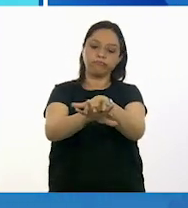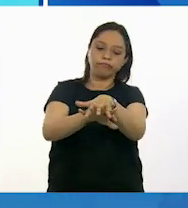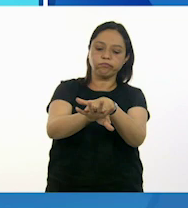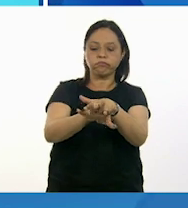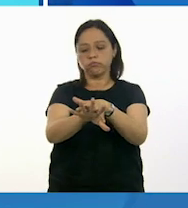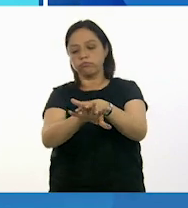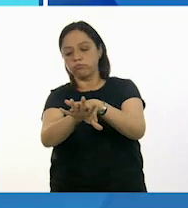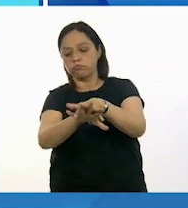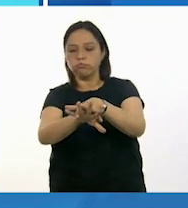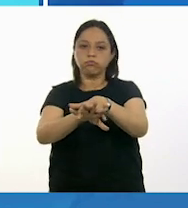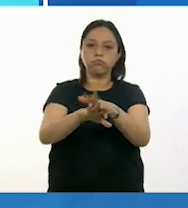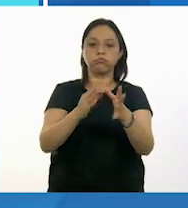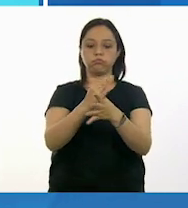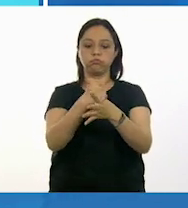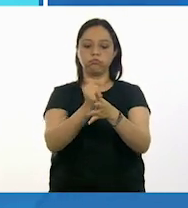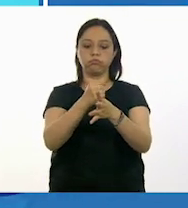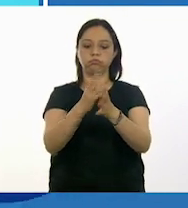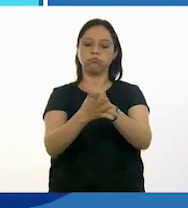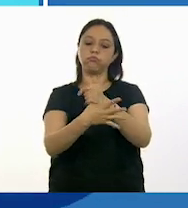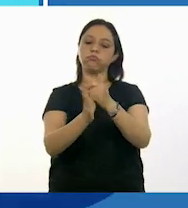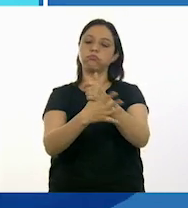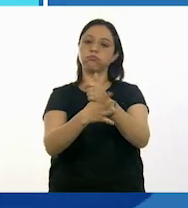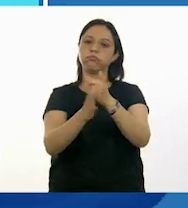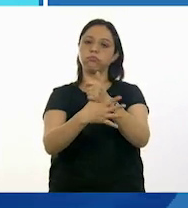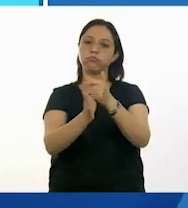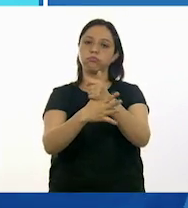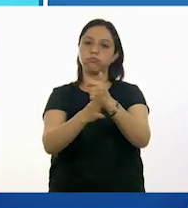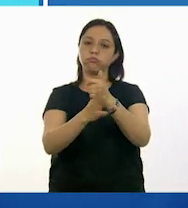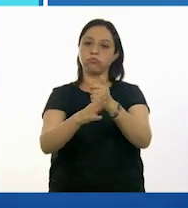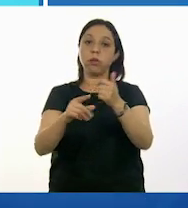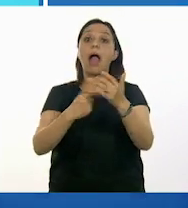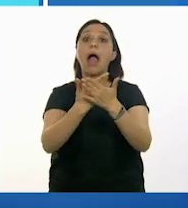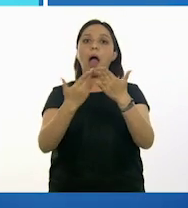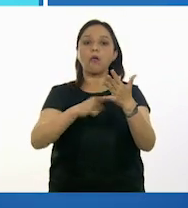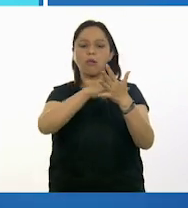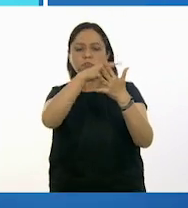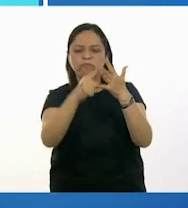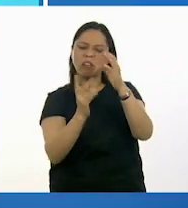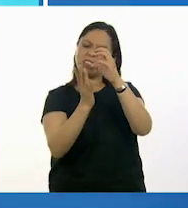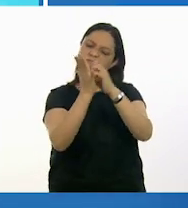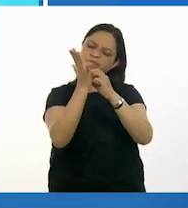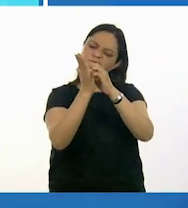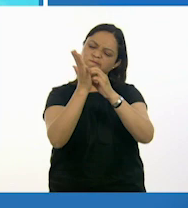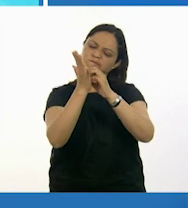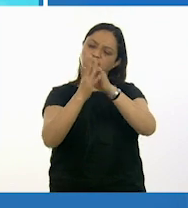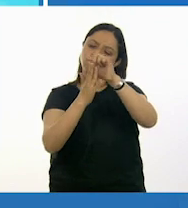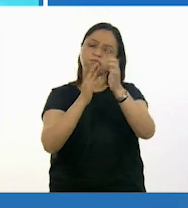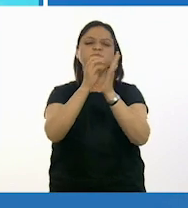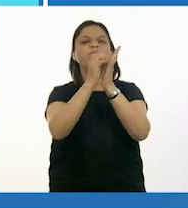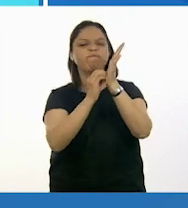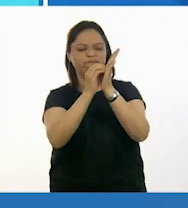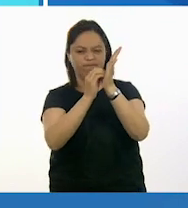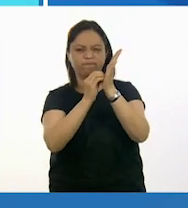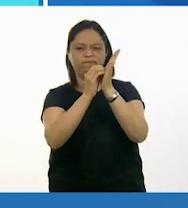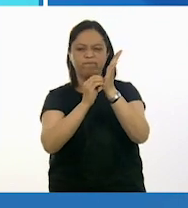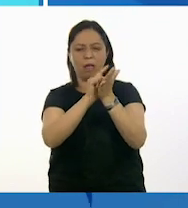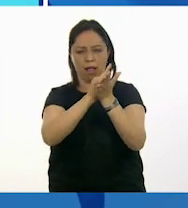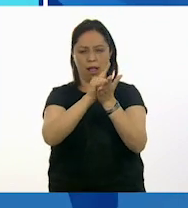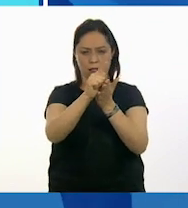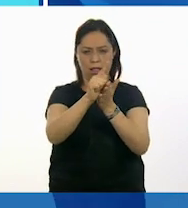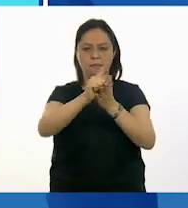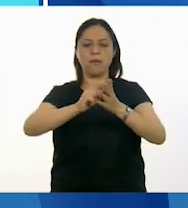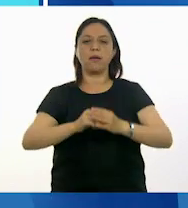la otra mano. Frota los dedos. Ahora haz como que rasguñas la palma de tus manos para lavar tus